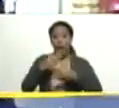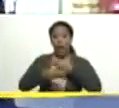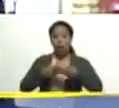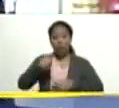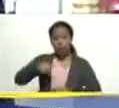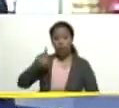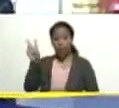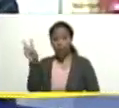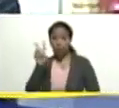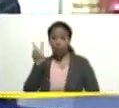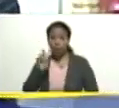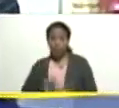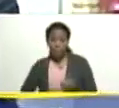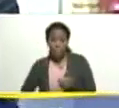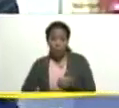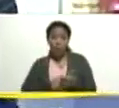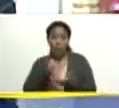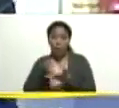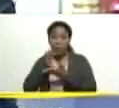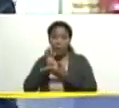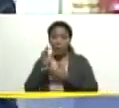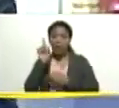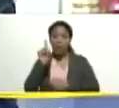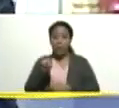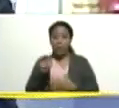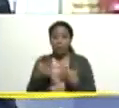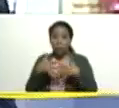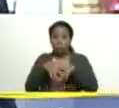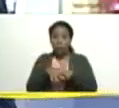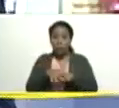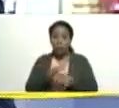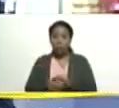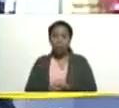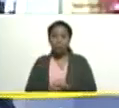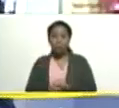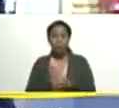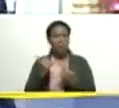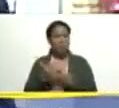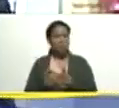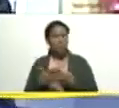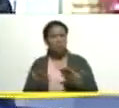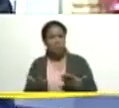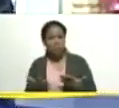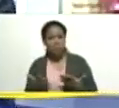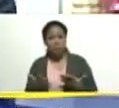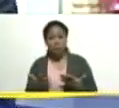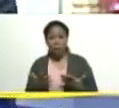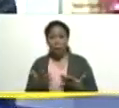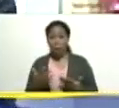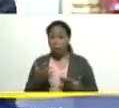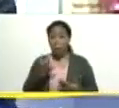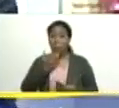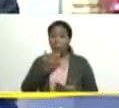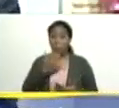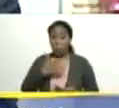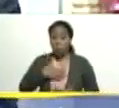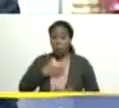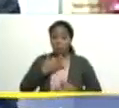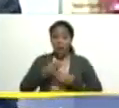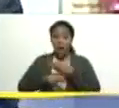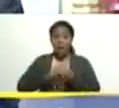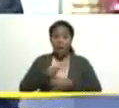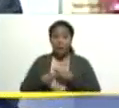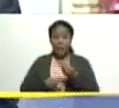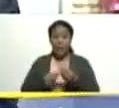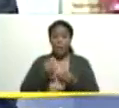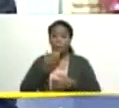desarrollo y el impulso del café, ha venido también incorporándose. Ahora, nada de esto sería posible si no se hubiese hecho ese llamado que usted ha